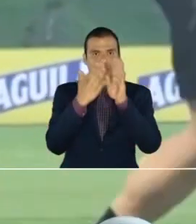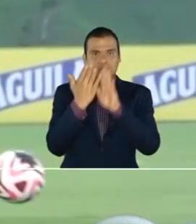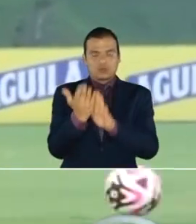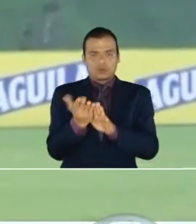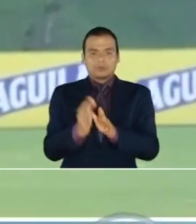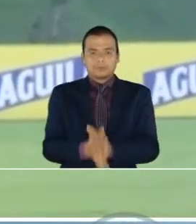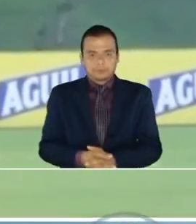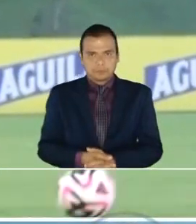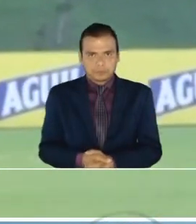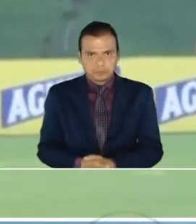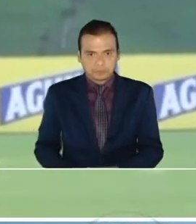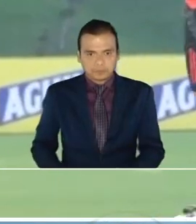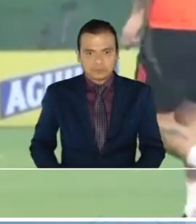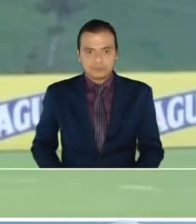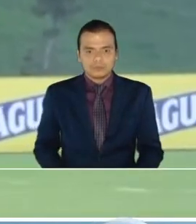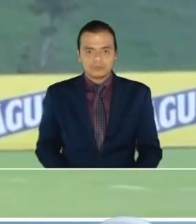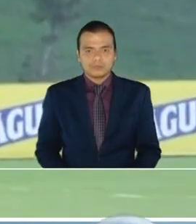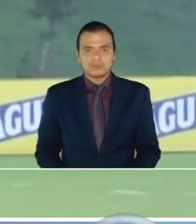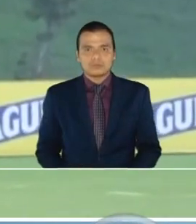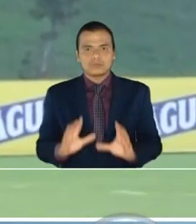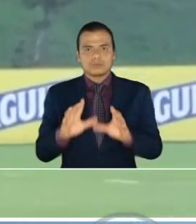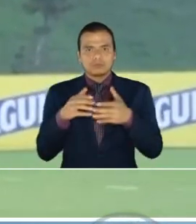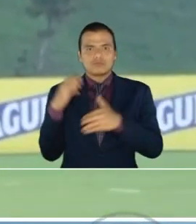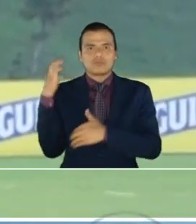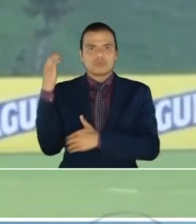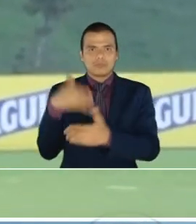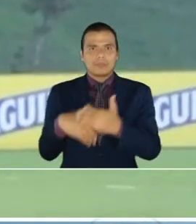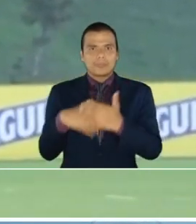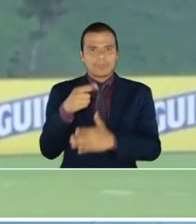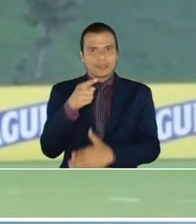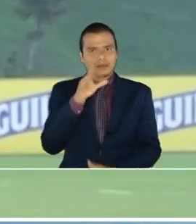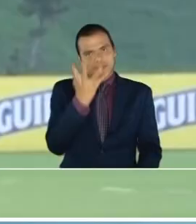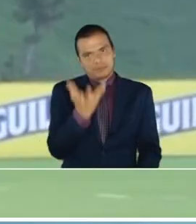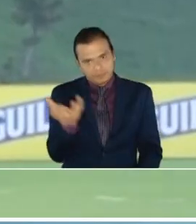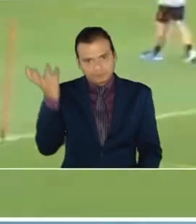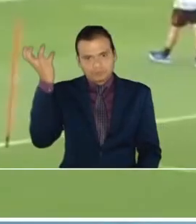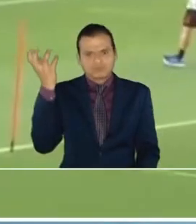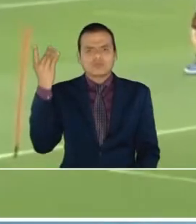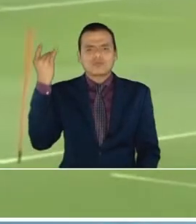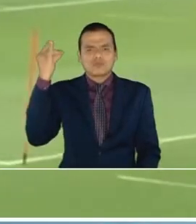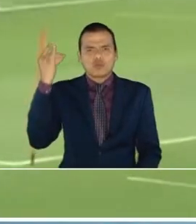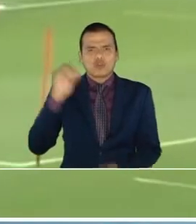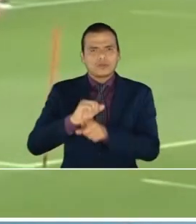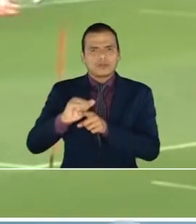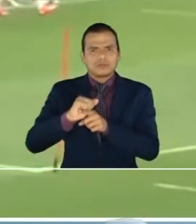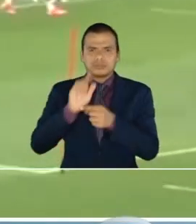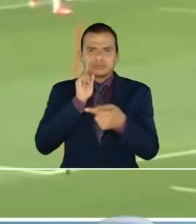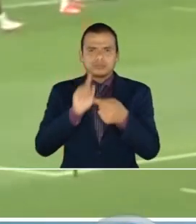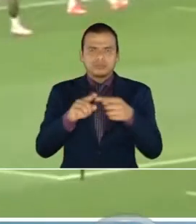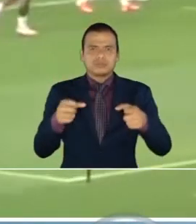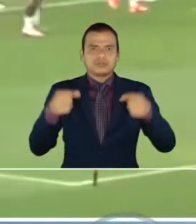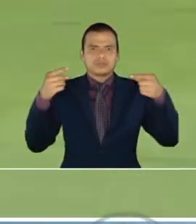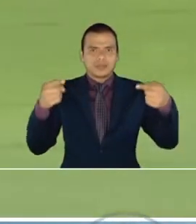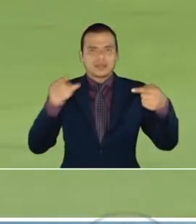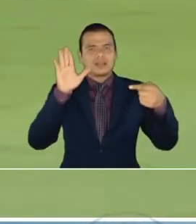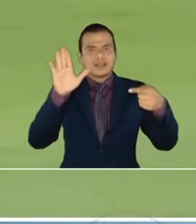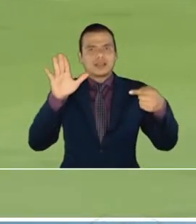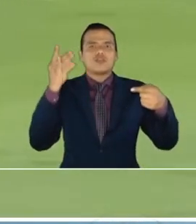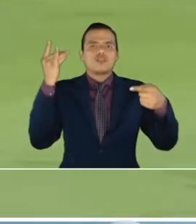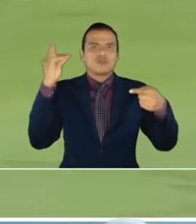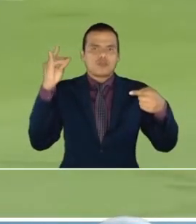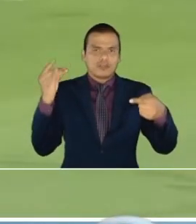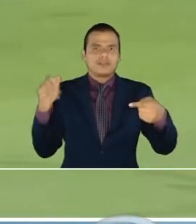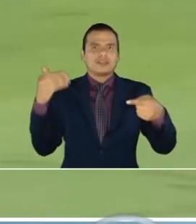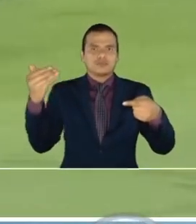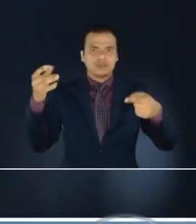La selección Colombia inicia hoy en Cochabamba la concentración para los Juegos ante Bolivia y Chile en Barranquilla. El técnico Lorenzo convocó 29